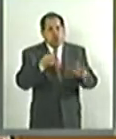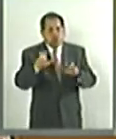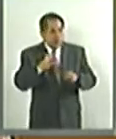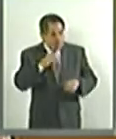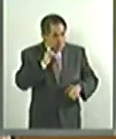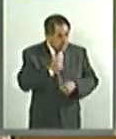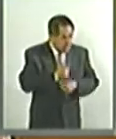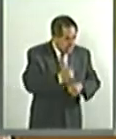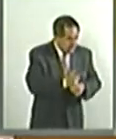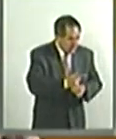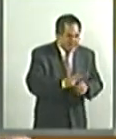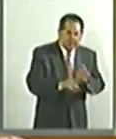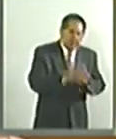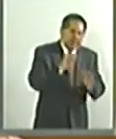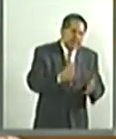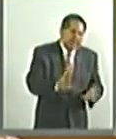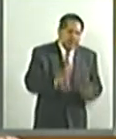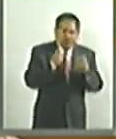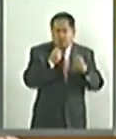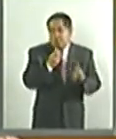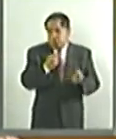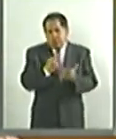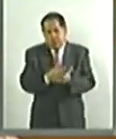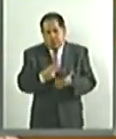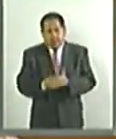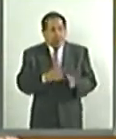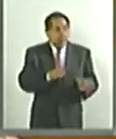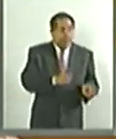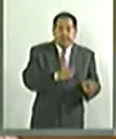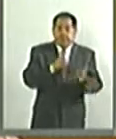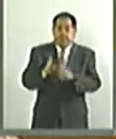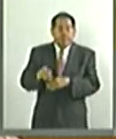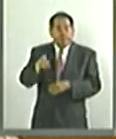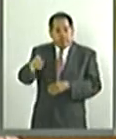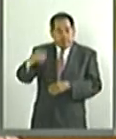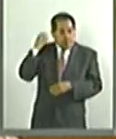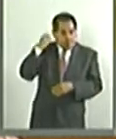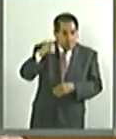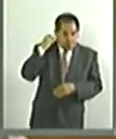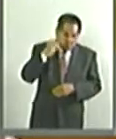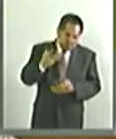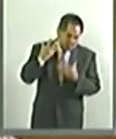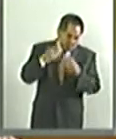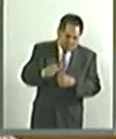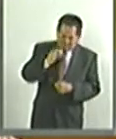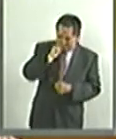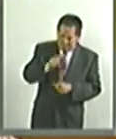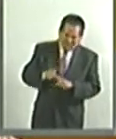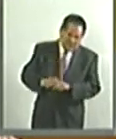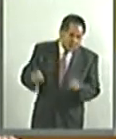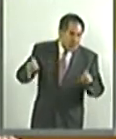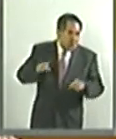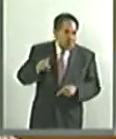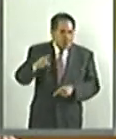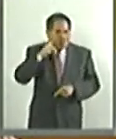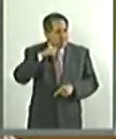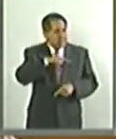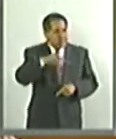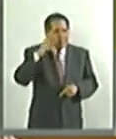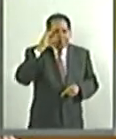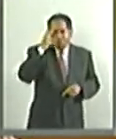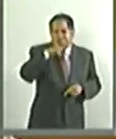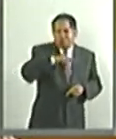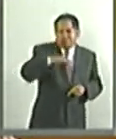mundo. Por su parte, el Geoparque de la Mixteca Alta en Oaxaca se distingue por sus paisajes